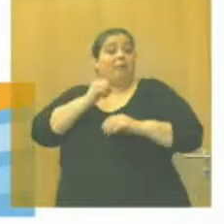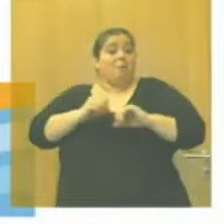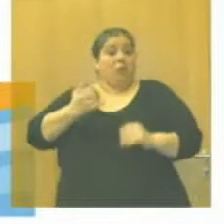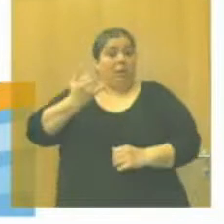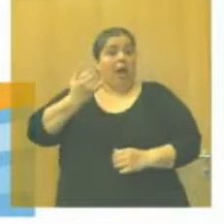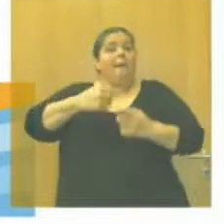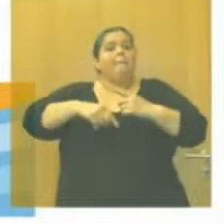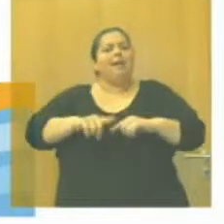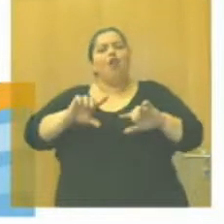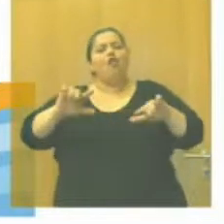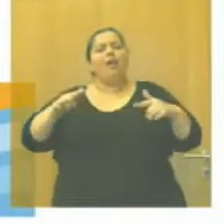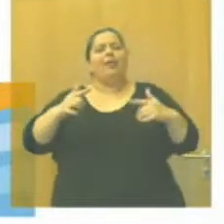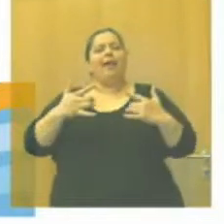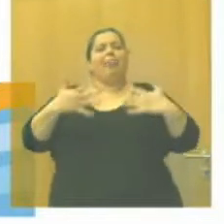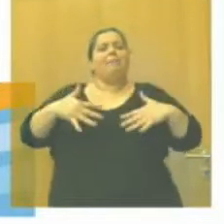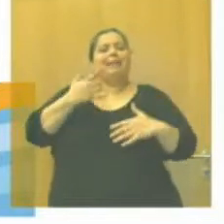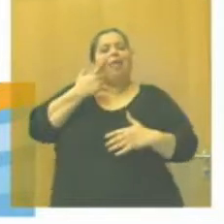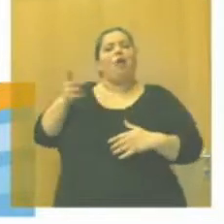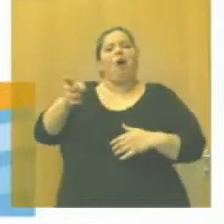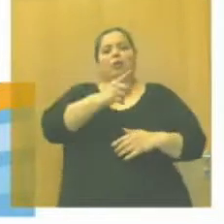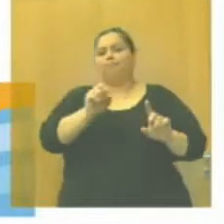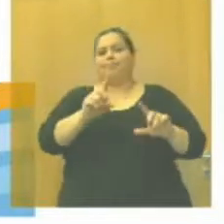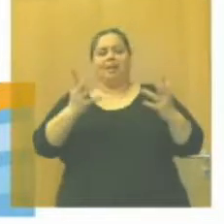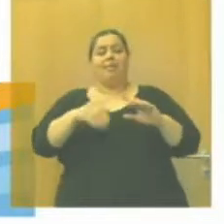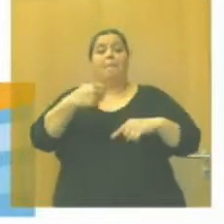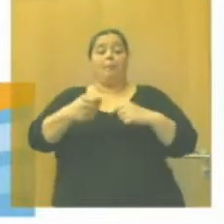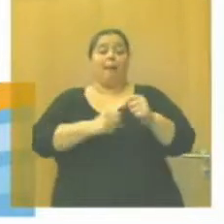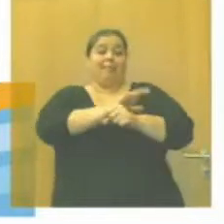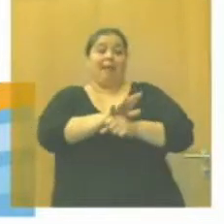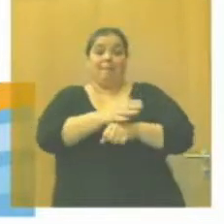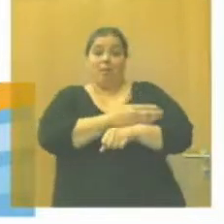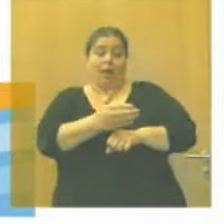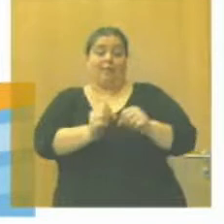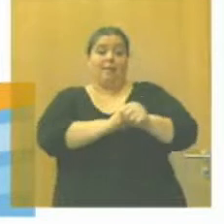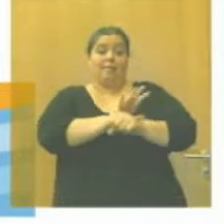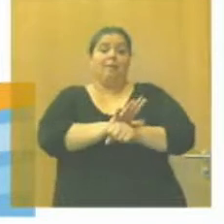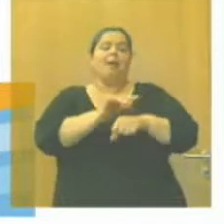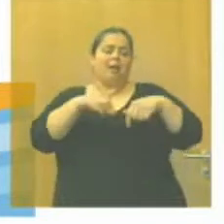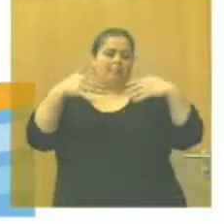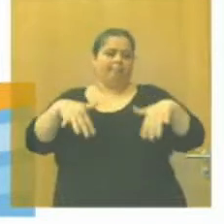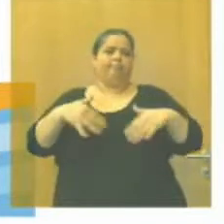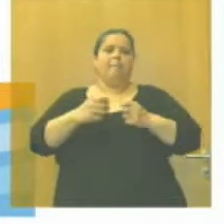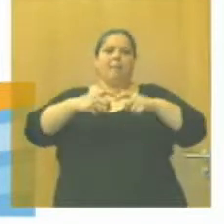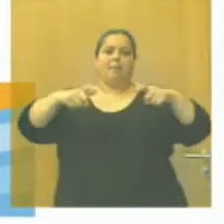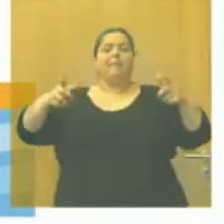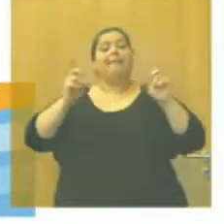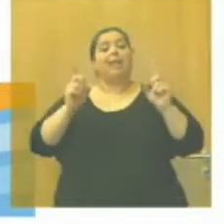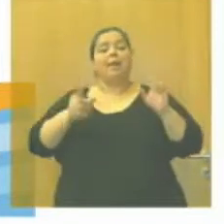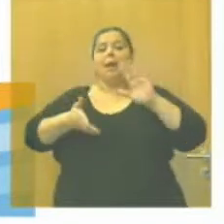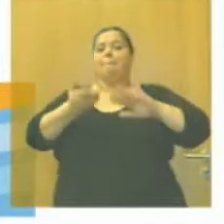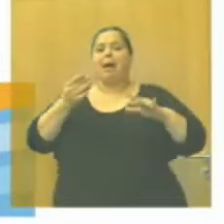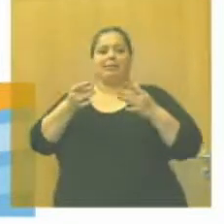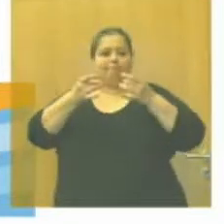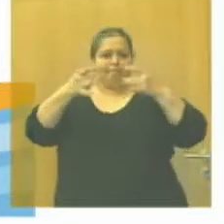no tenían ese alcance como han llegado a tener durante la pandemia, y también se han sofisticado mucho para